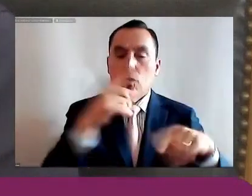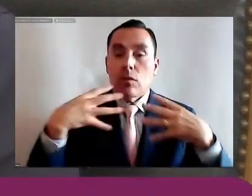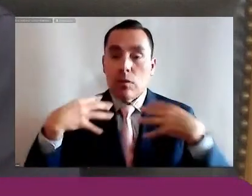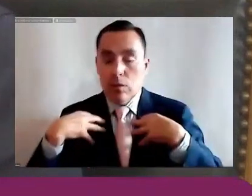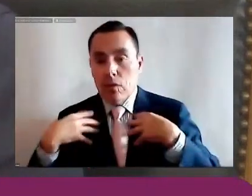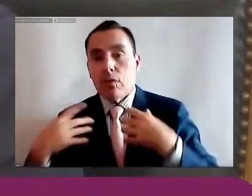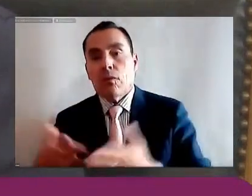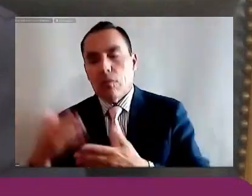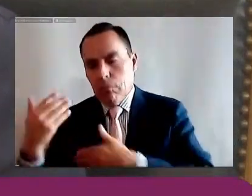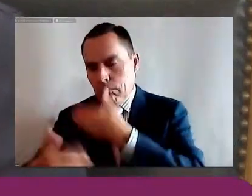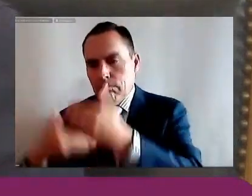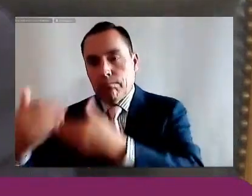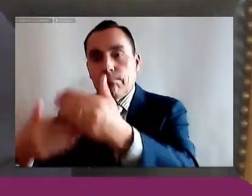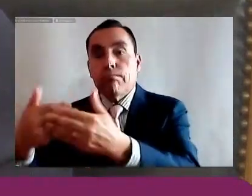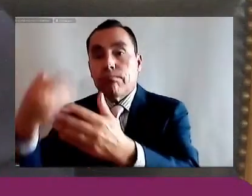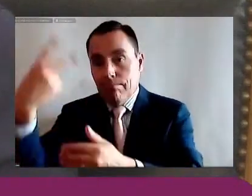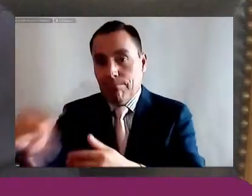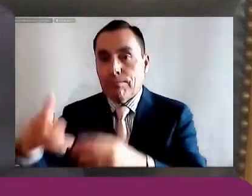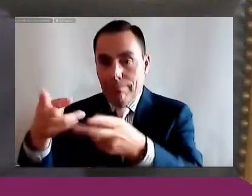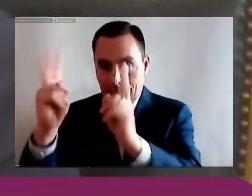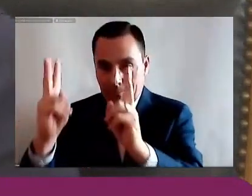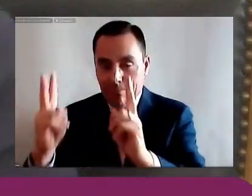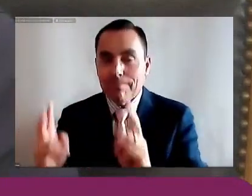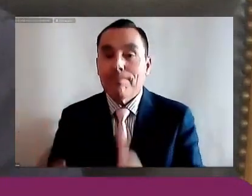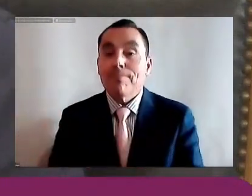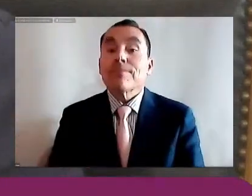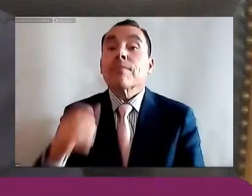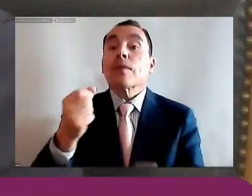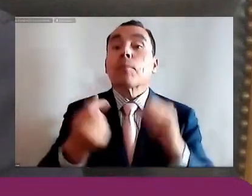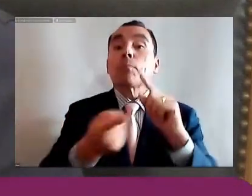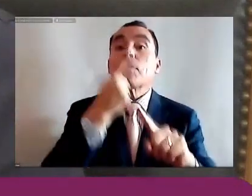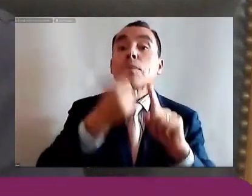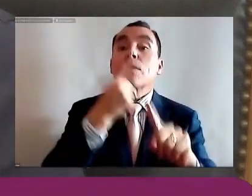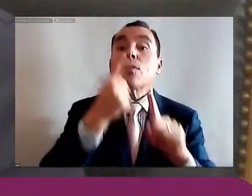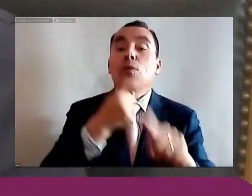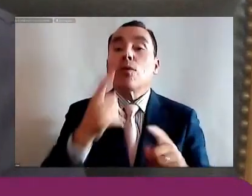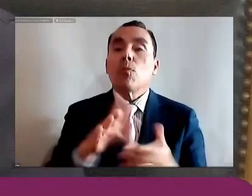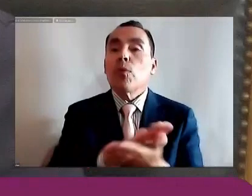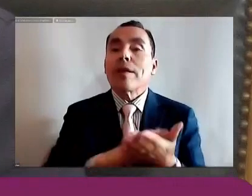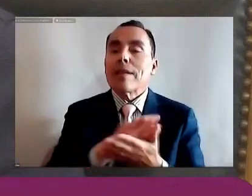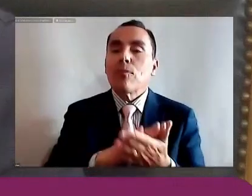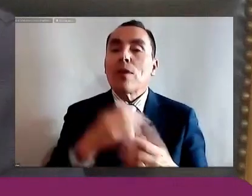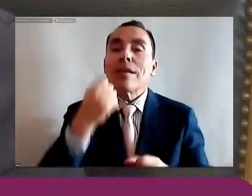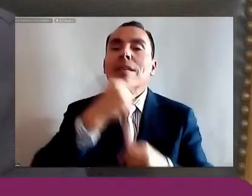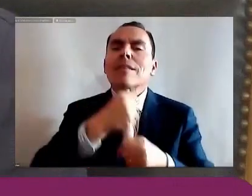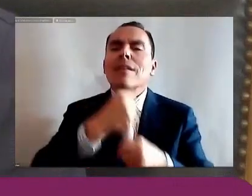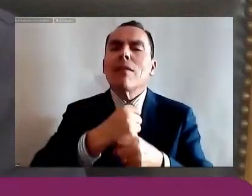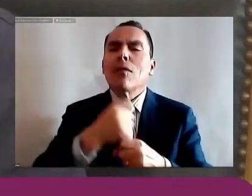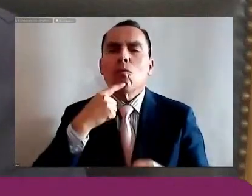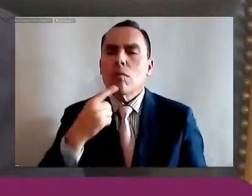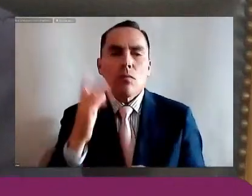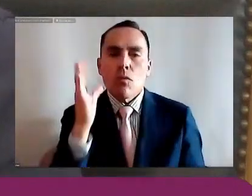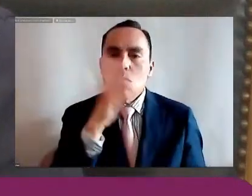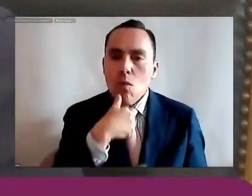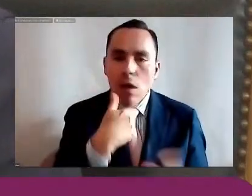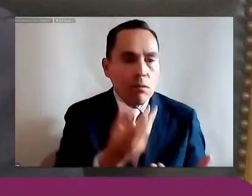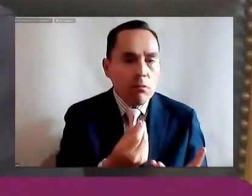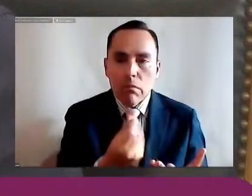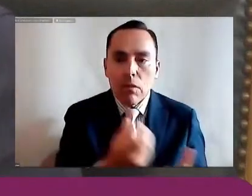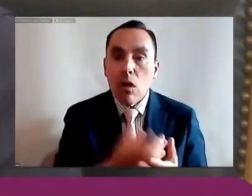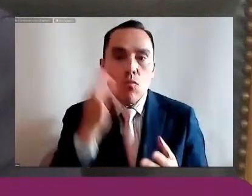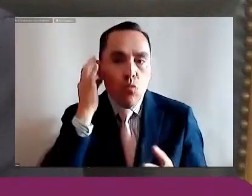etc. La primera dice referencia precisamente a la existencia de este trabajo no remunerado, el desarrollo por las mujeres